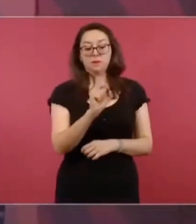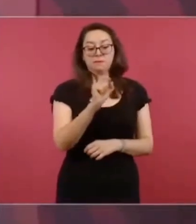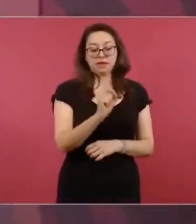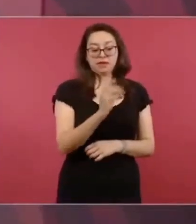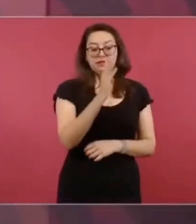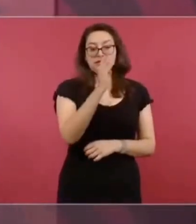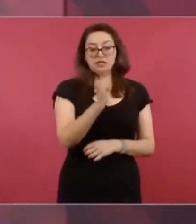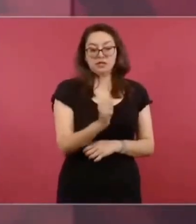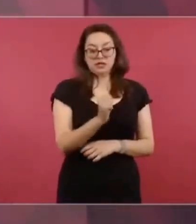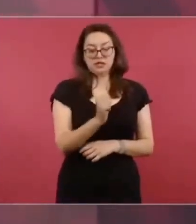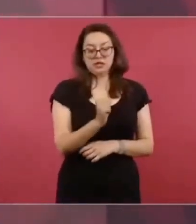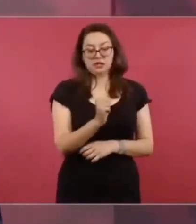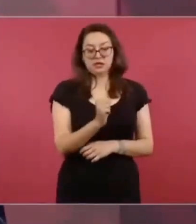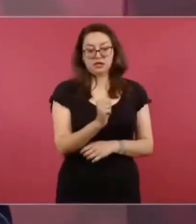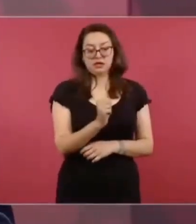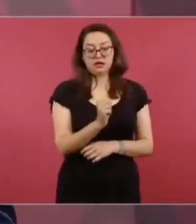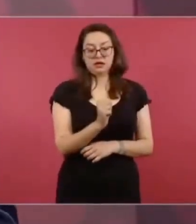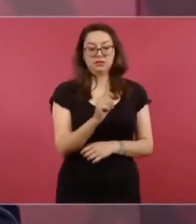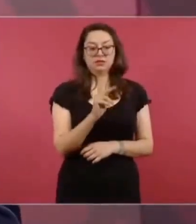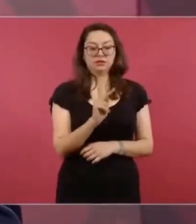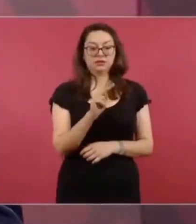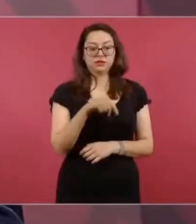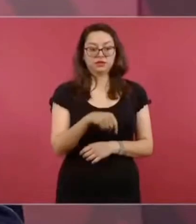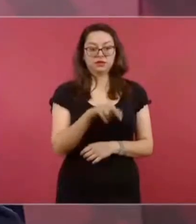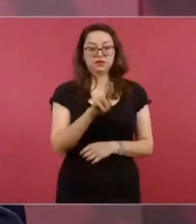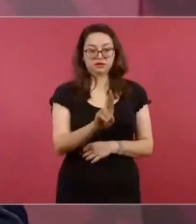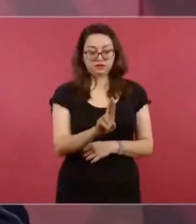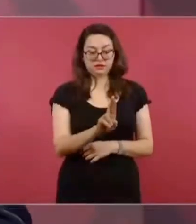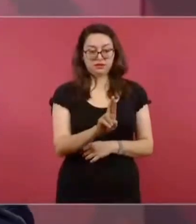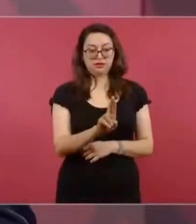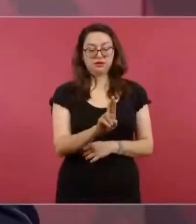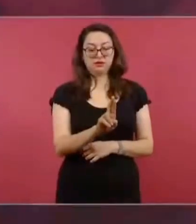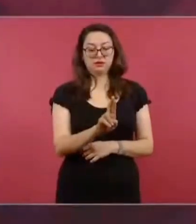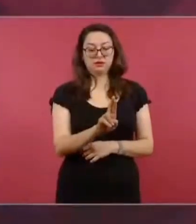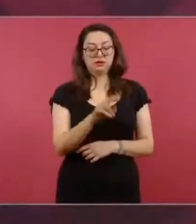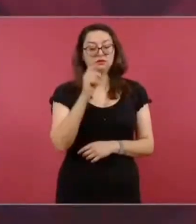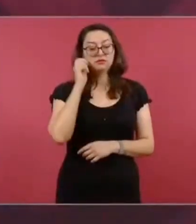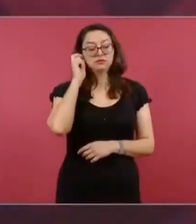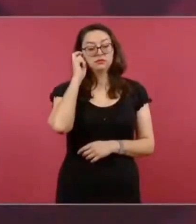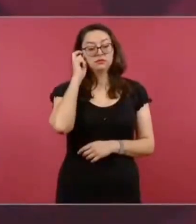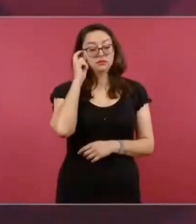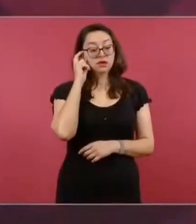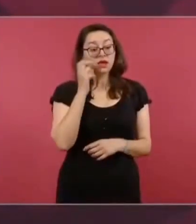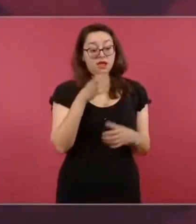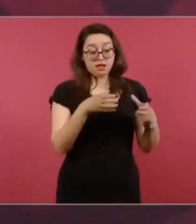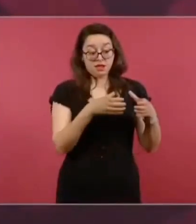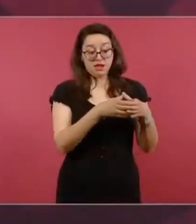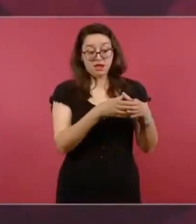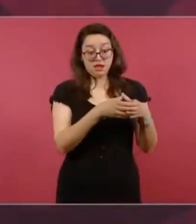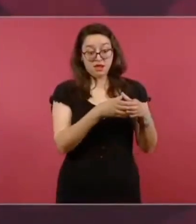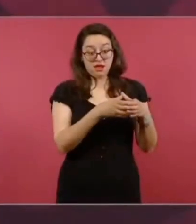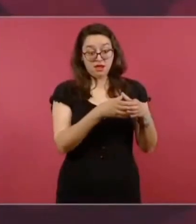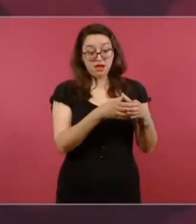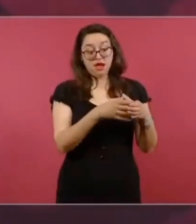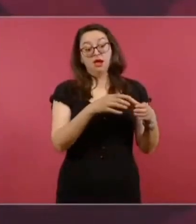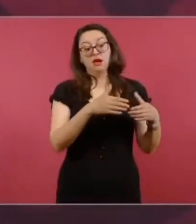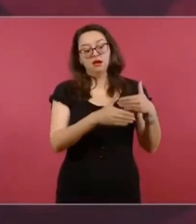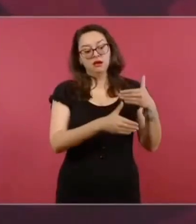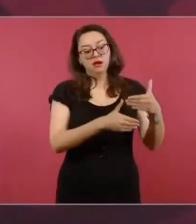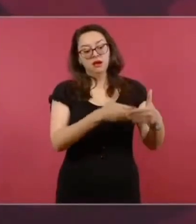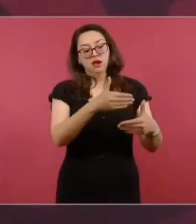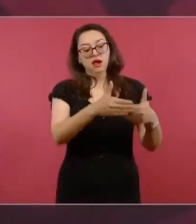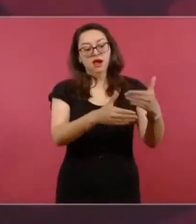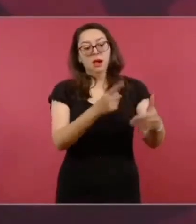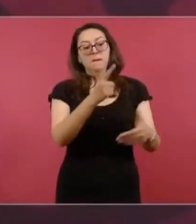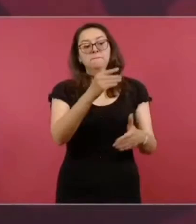Partido Nacional Revolucionario, PNR. Ese partido se transforma en